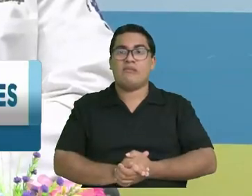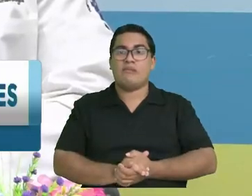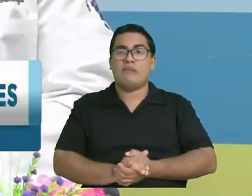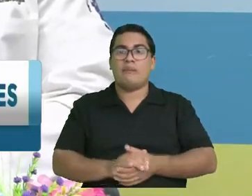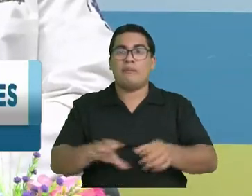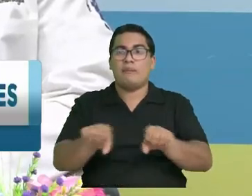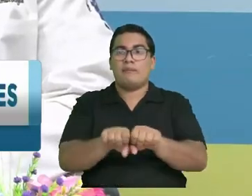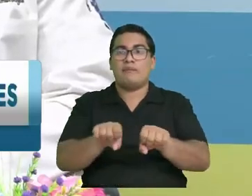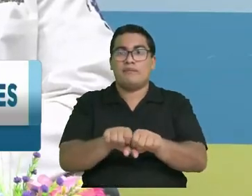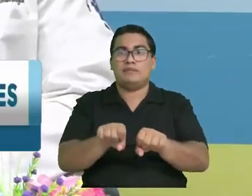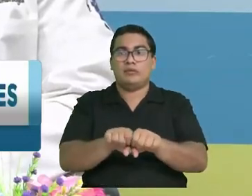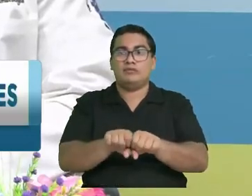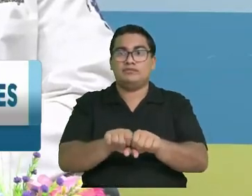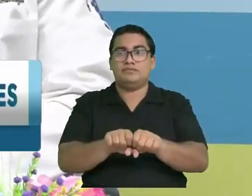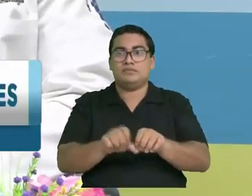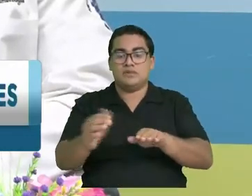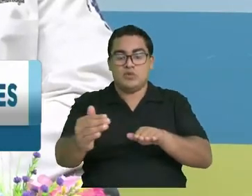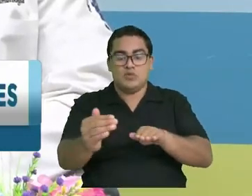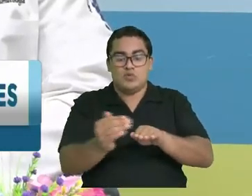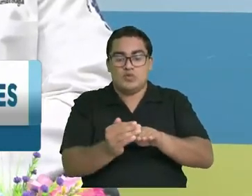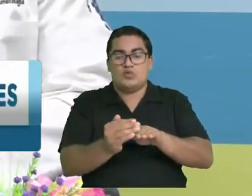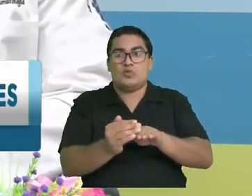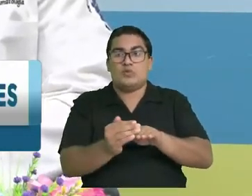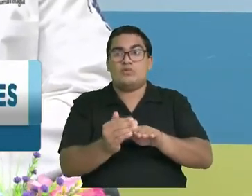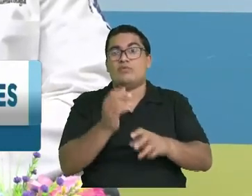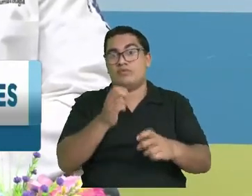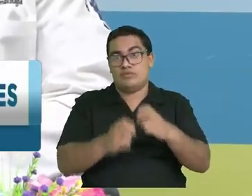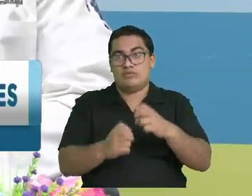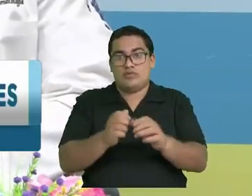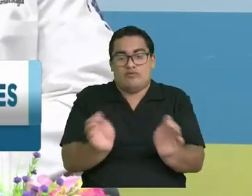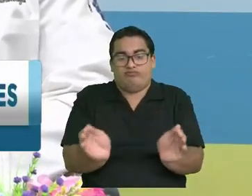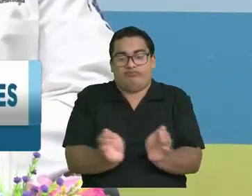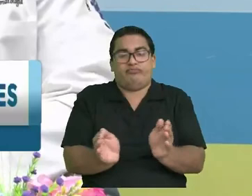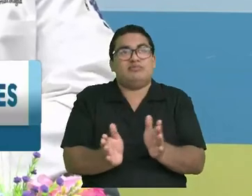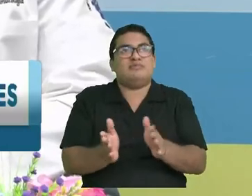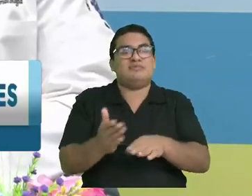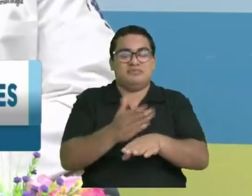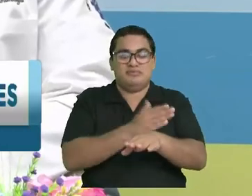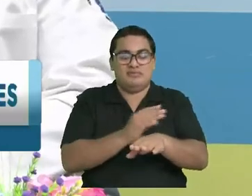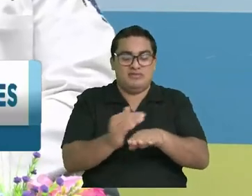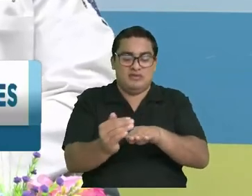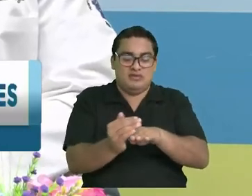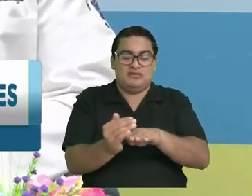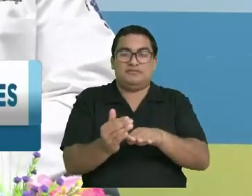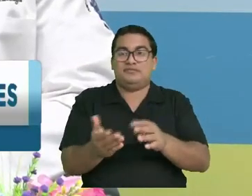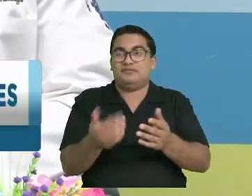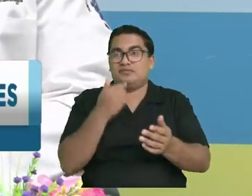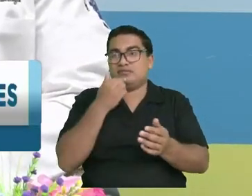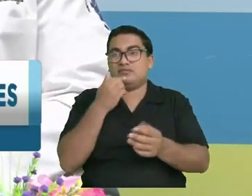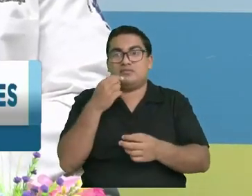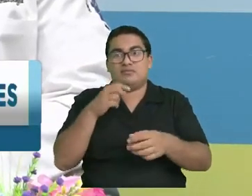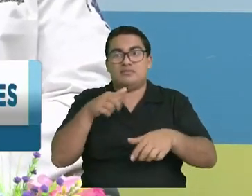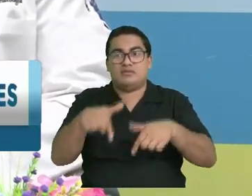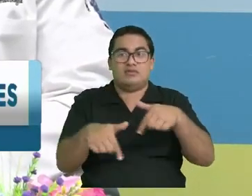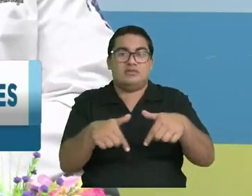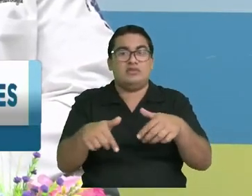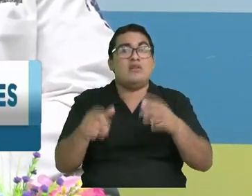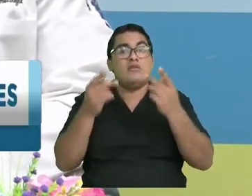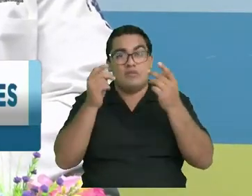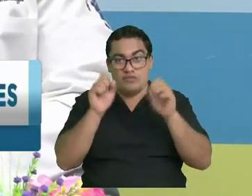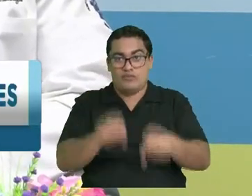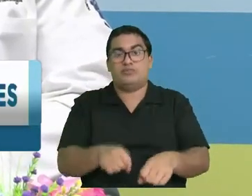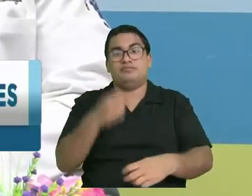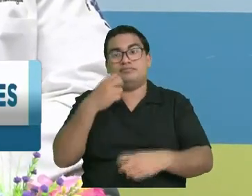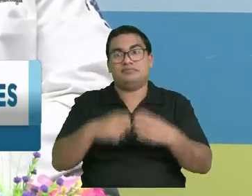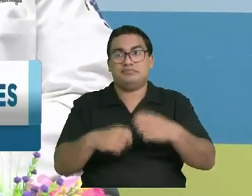el zapato más pequeño, ese sí va a hacer compresión en la parte anterior de tus pies, y aunque no tenga tacón, te puede producir